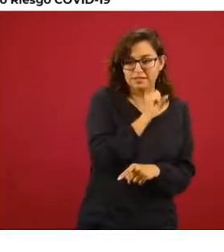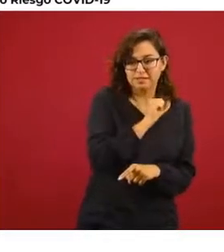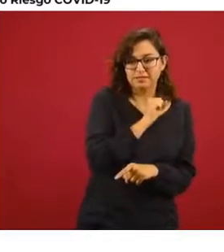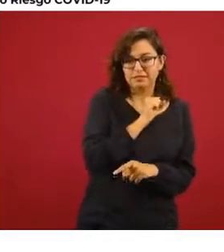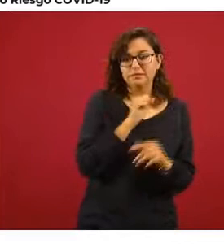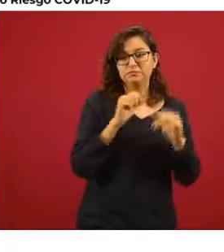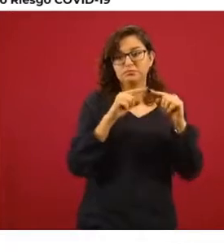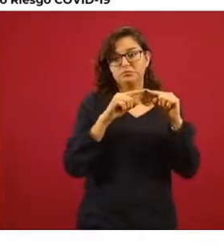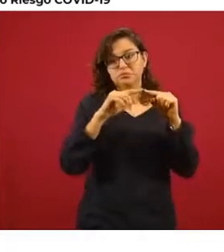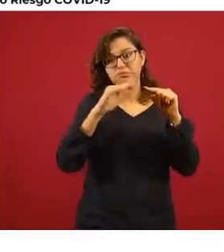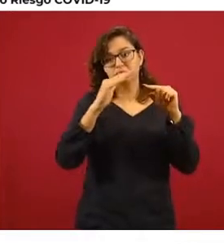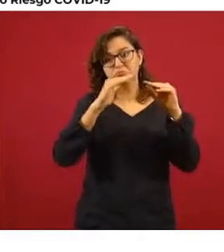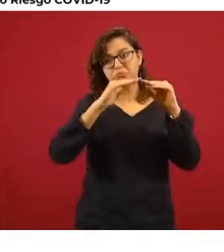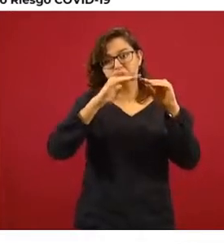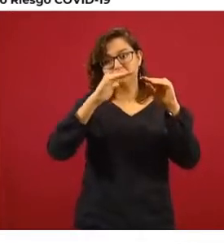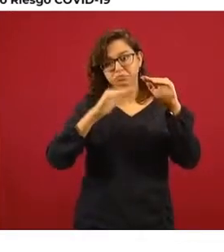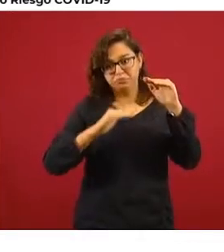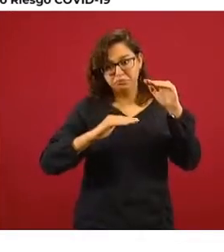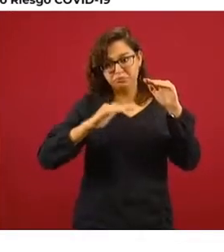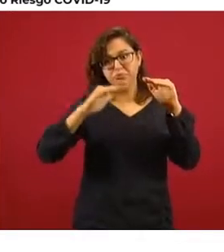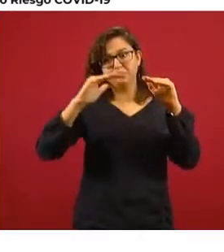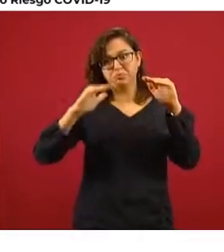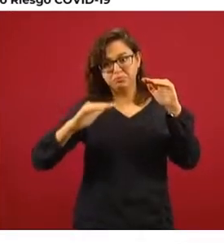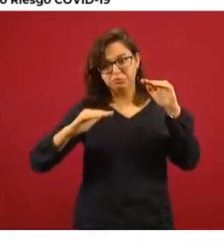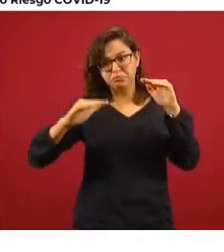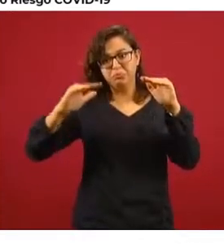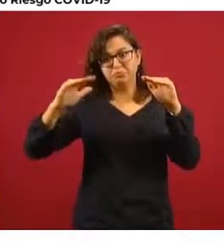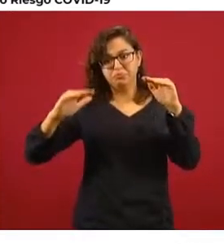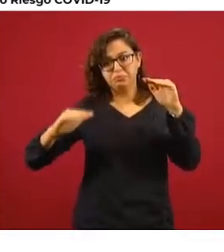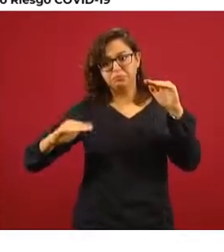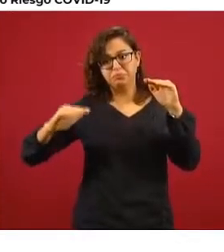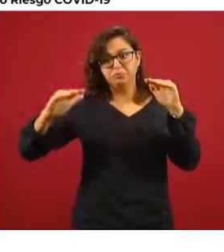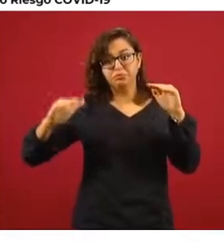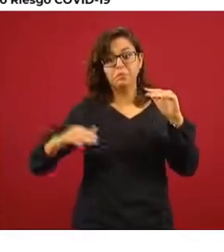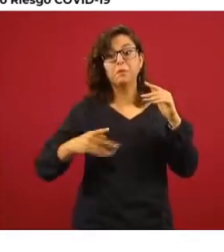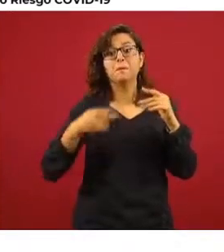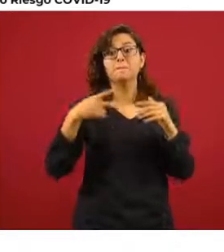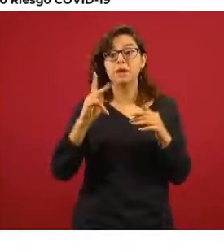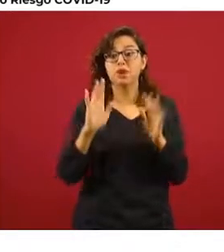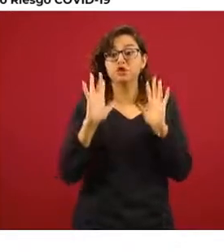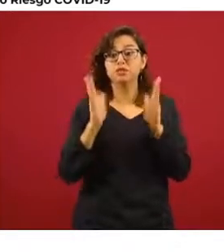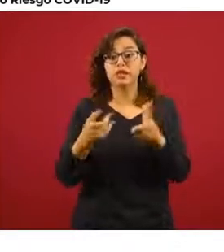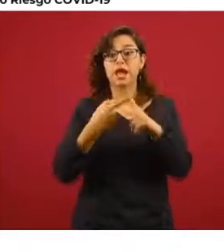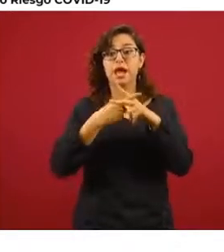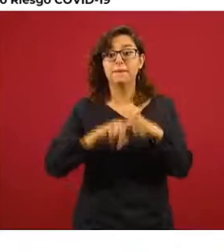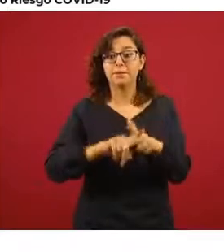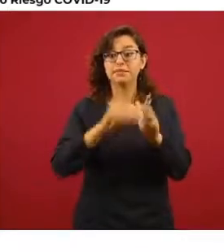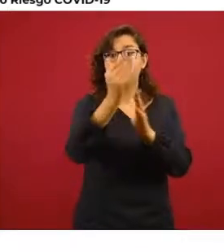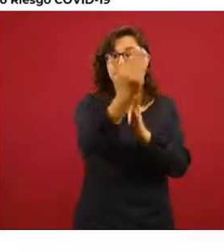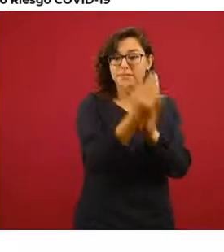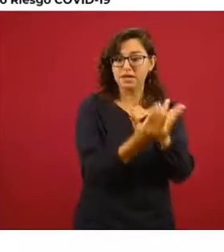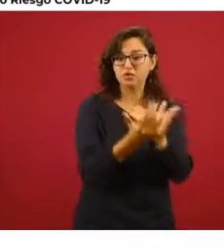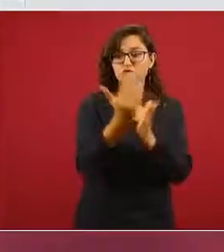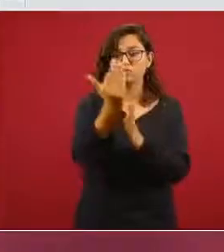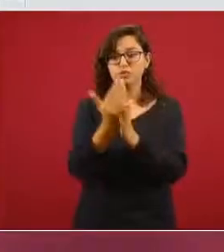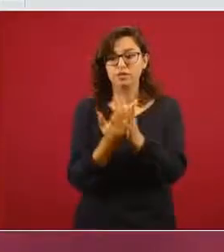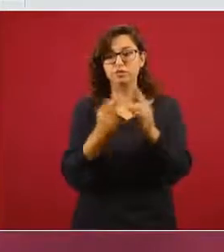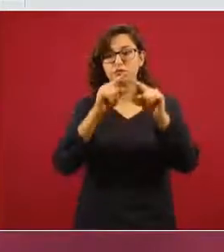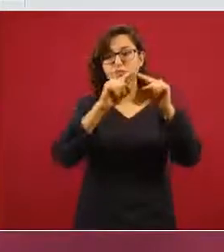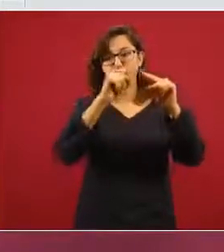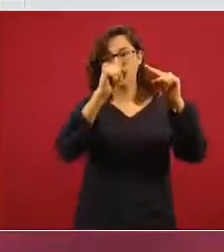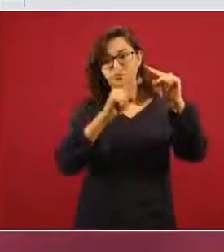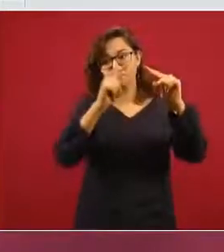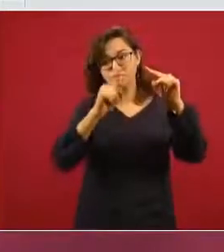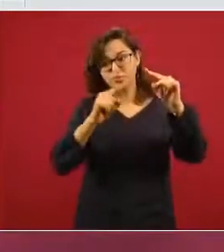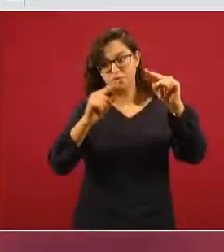Sin embargo, con importantes reducciones que coinciden con las intervenciones de mayor restricción. Y se